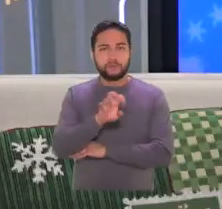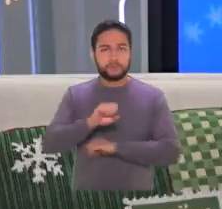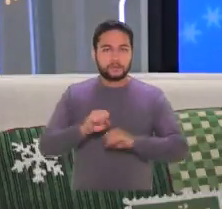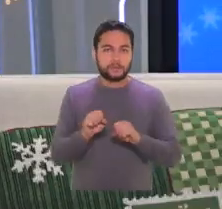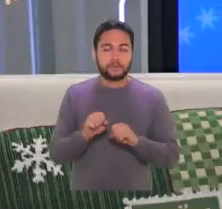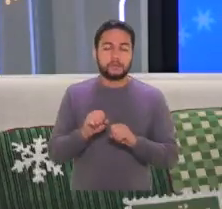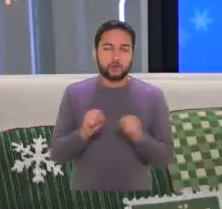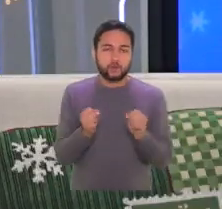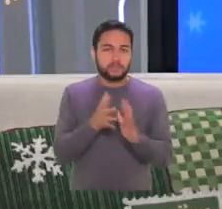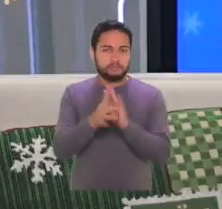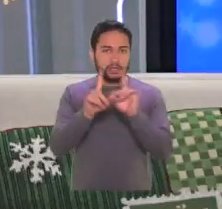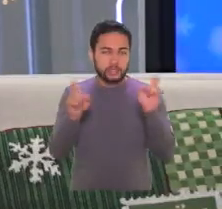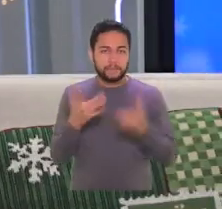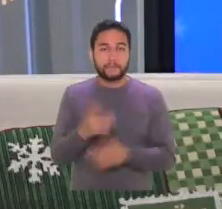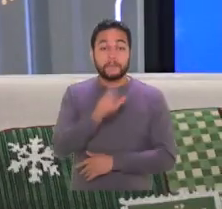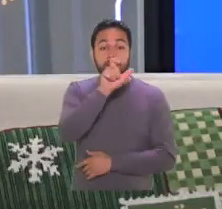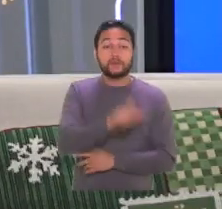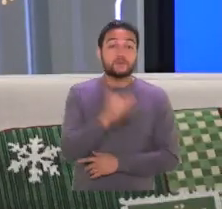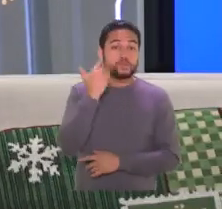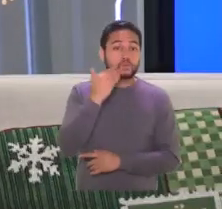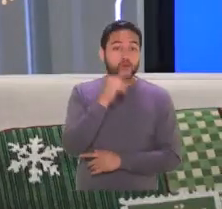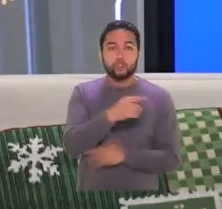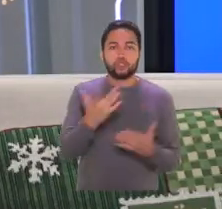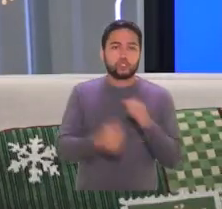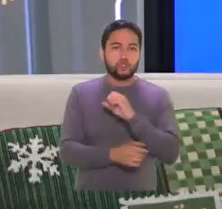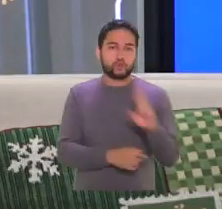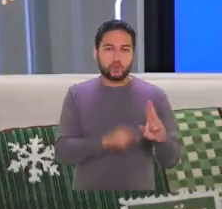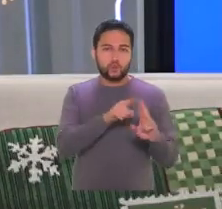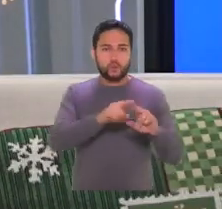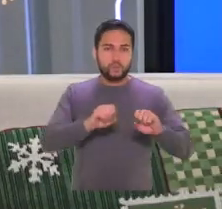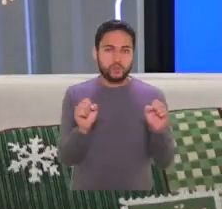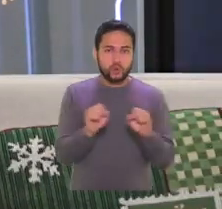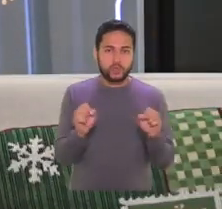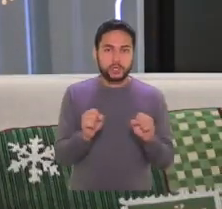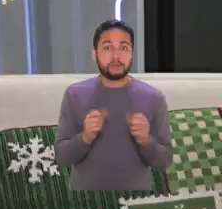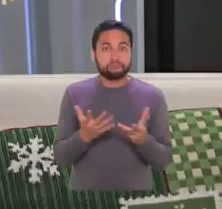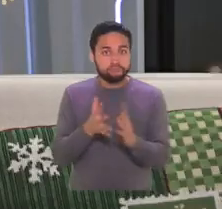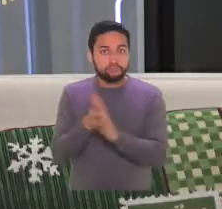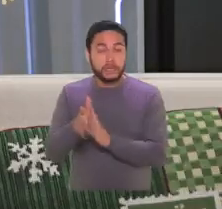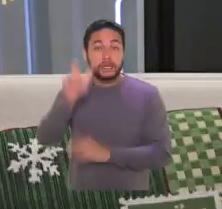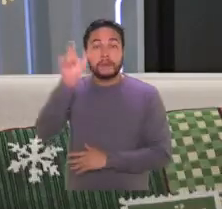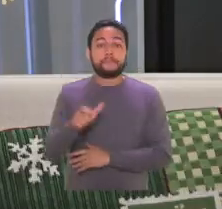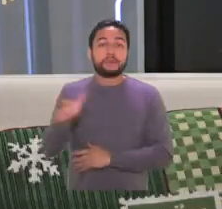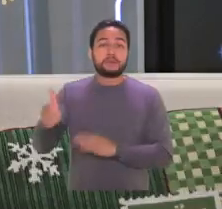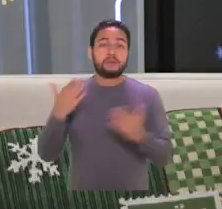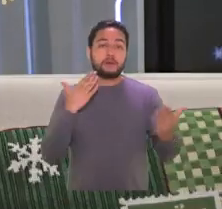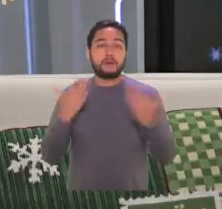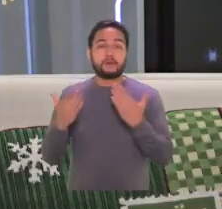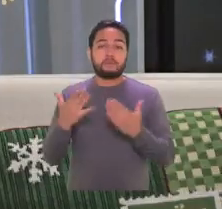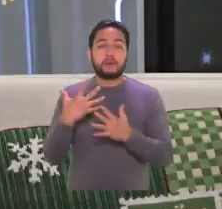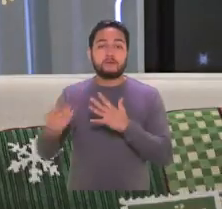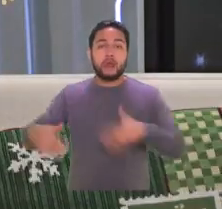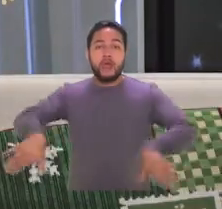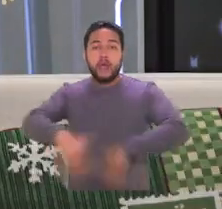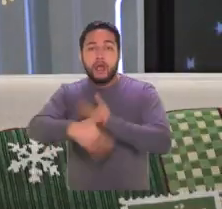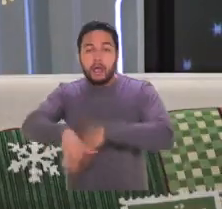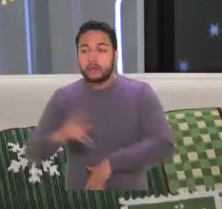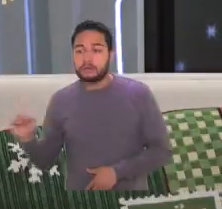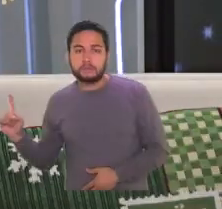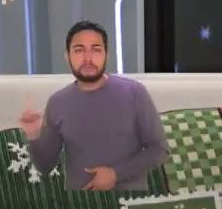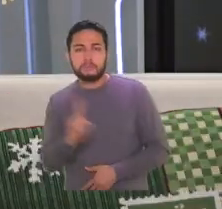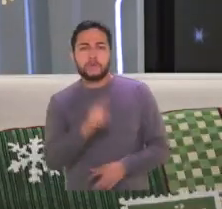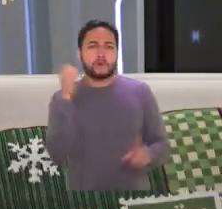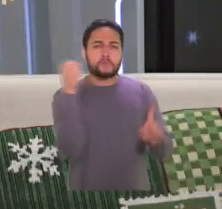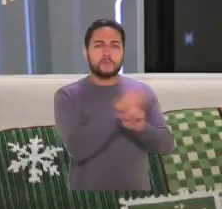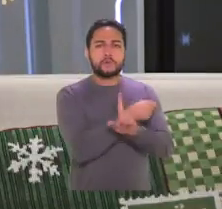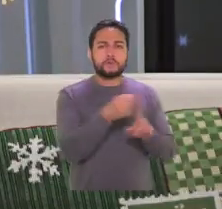Con graves hematomas en el rostro terminó una mujer en el sur de Bogotá luego de que, escuchen muy bien esto, un habitante de calle la golpeara. ¿Por